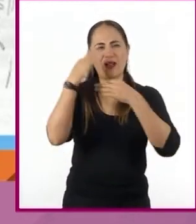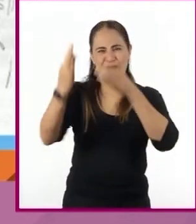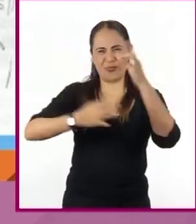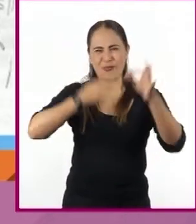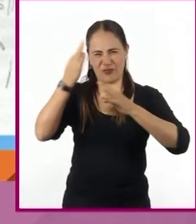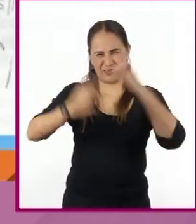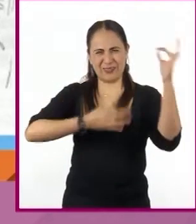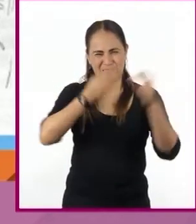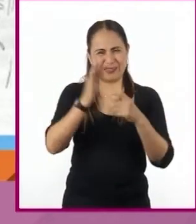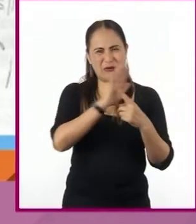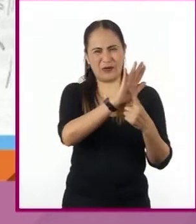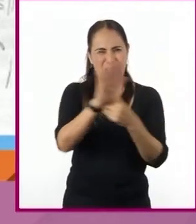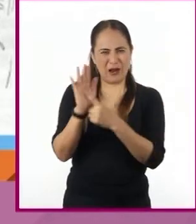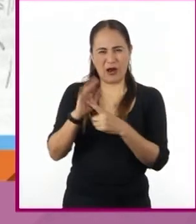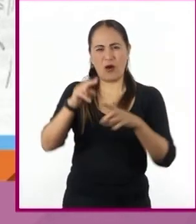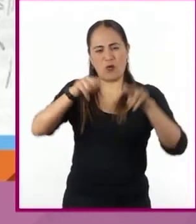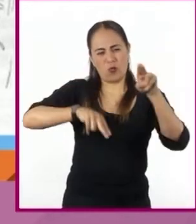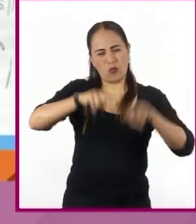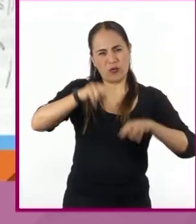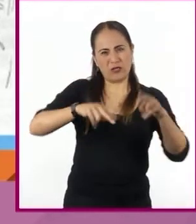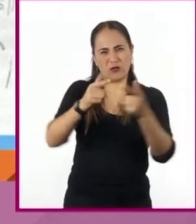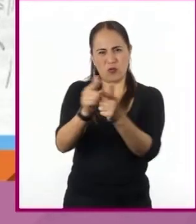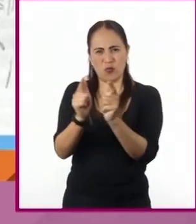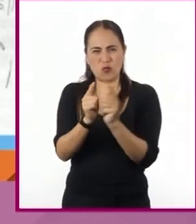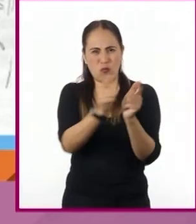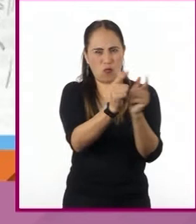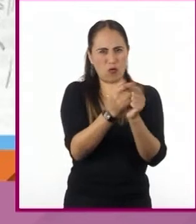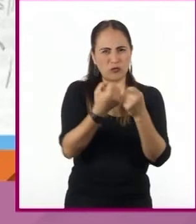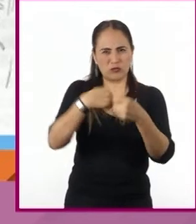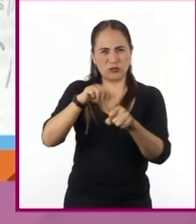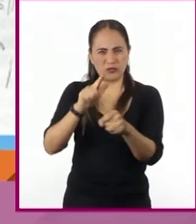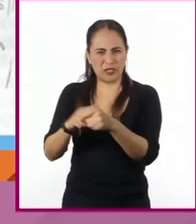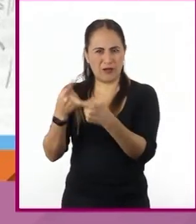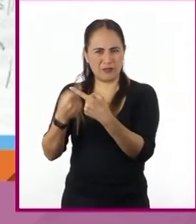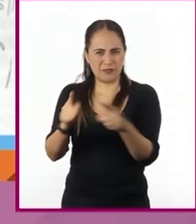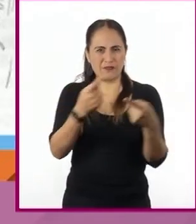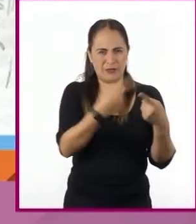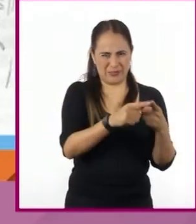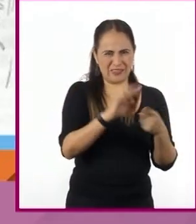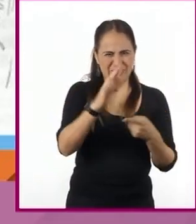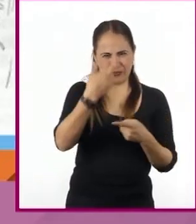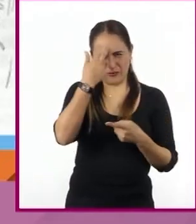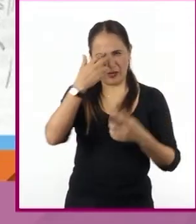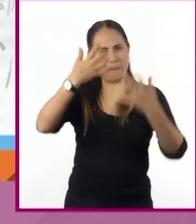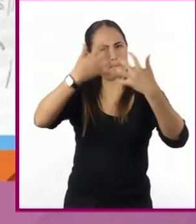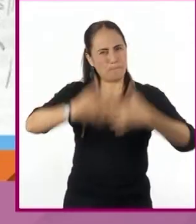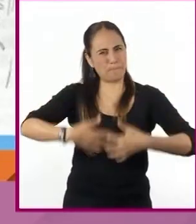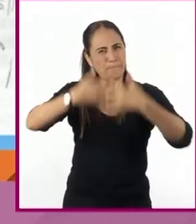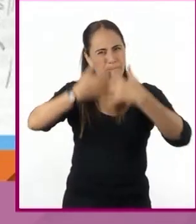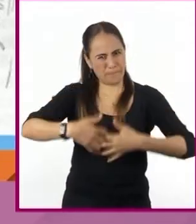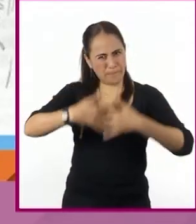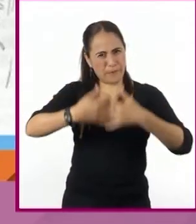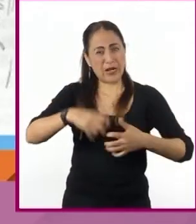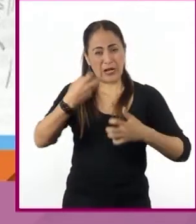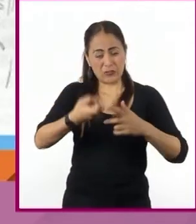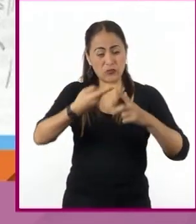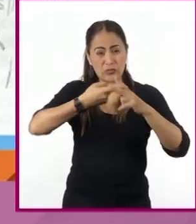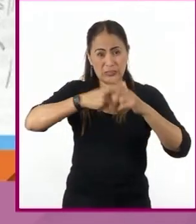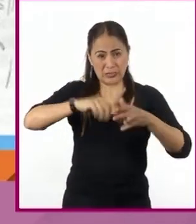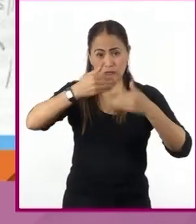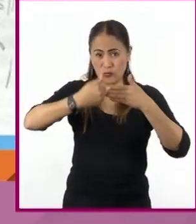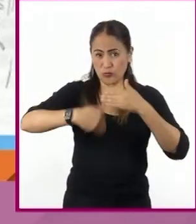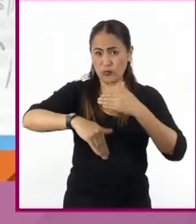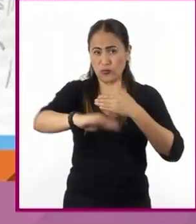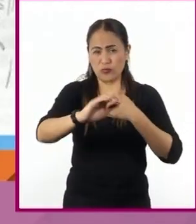entre distintas clases sociales. Recordemos que la industrialización dio origen a la estructura que hoy en día tiene nuestra sociedad, que